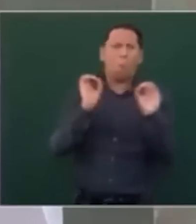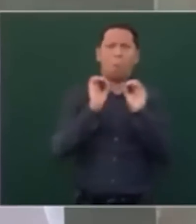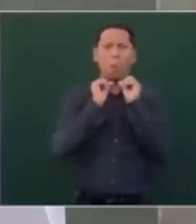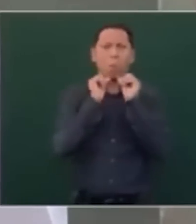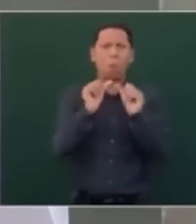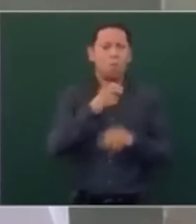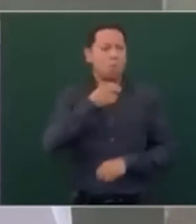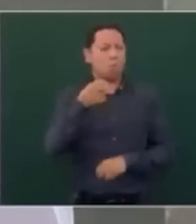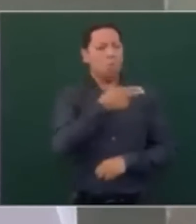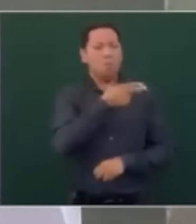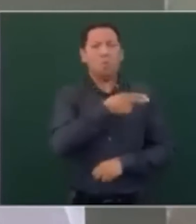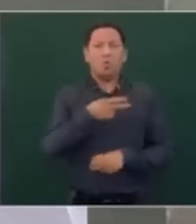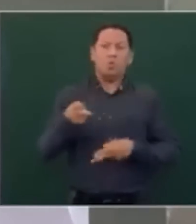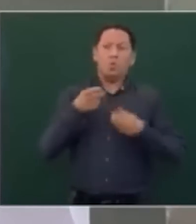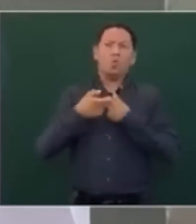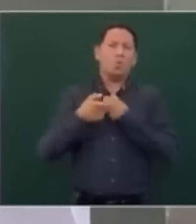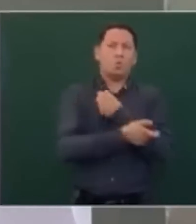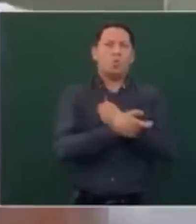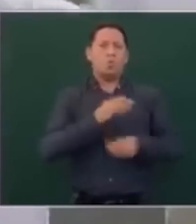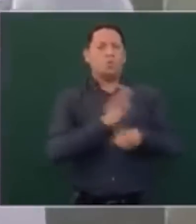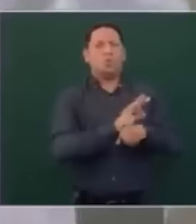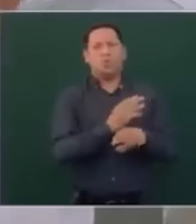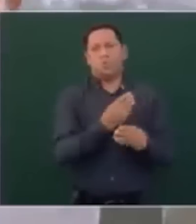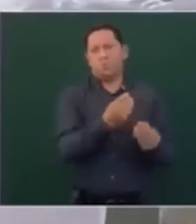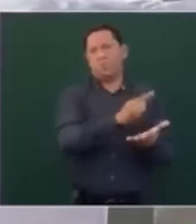de privilegios, de corrupción, y